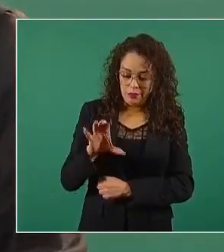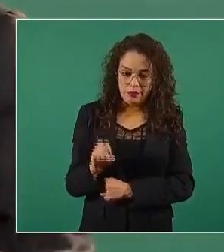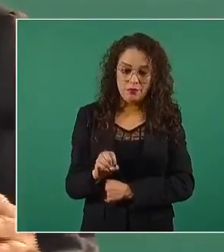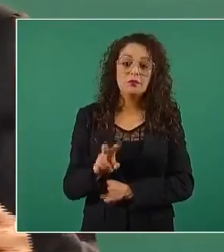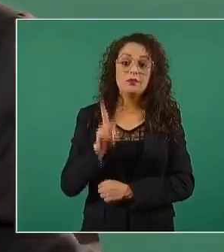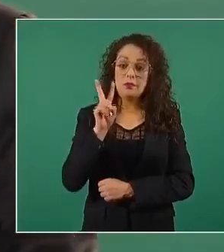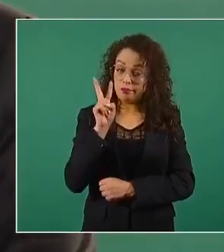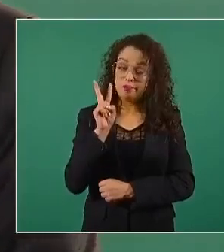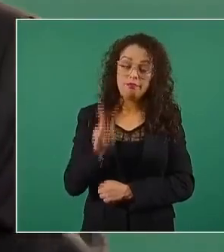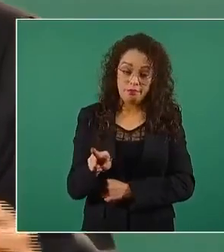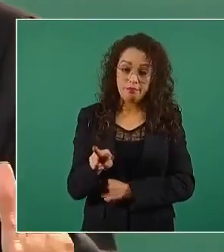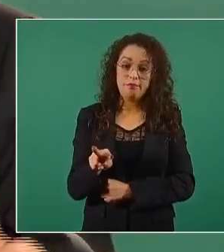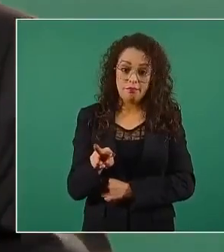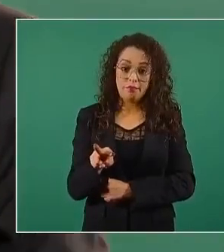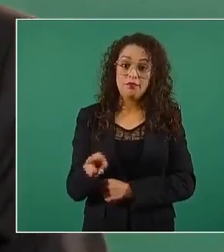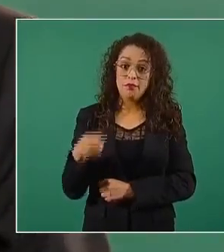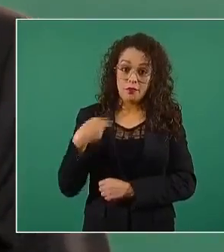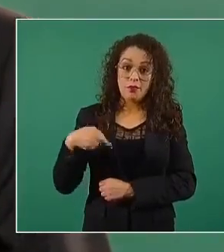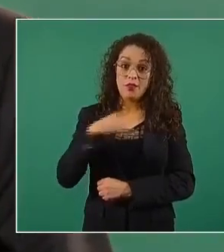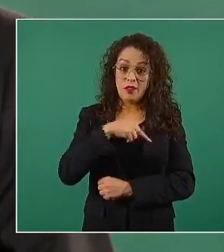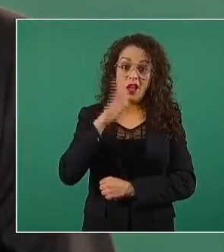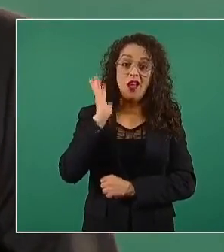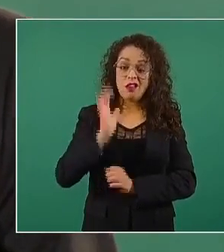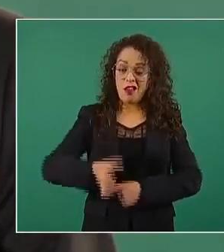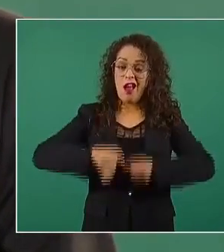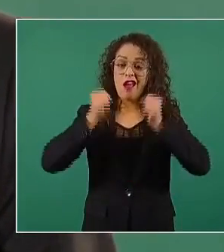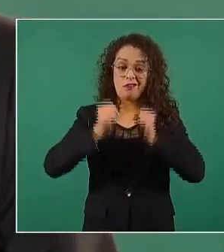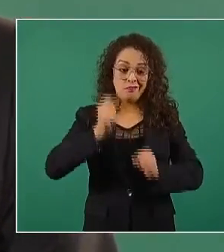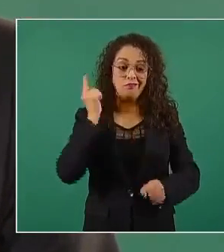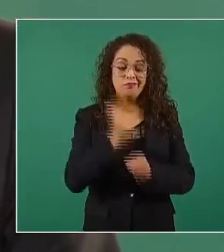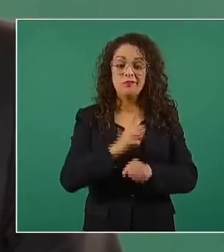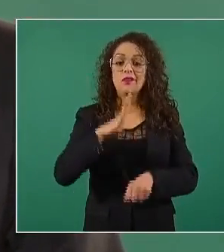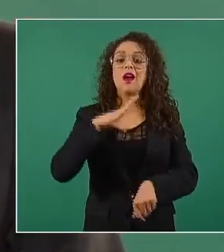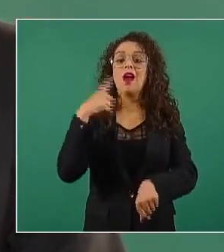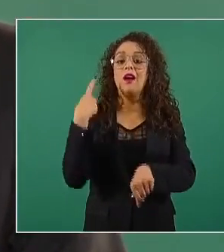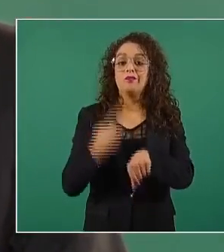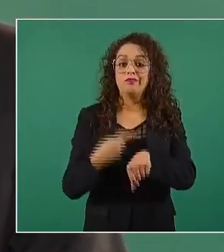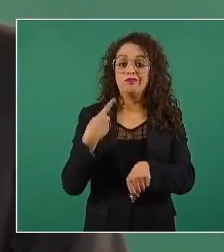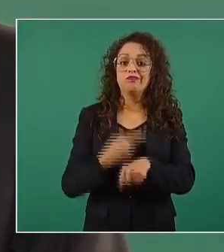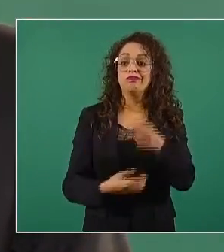un incremento en enfermedades y en cáncer,